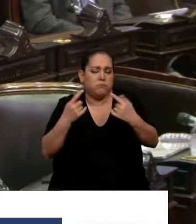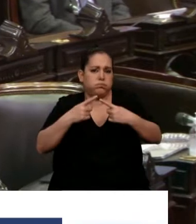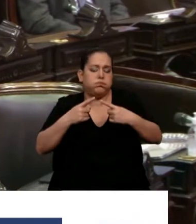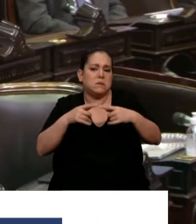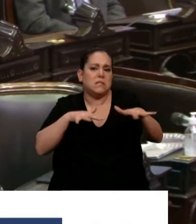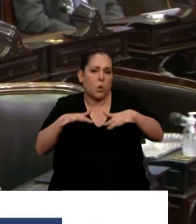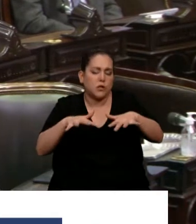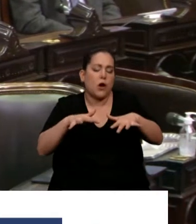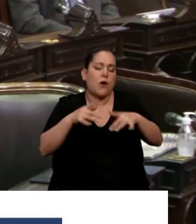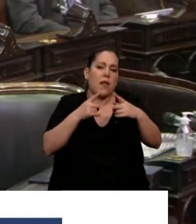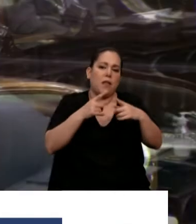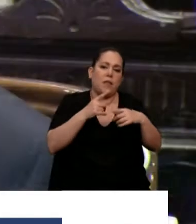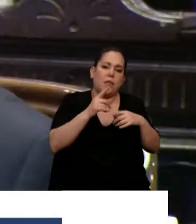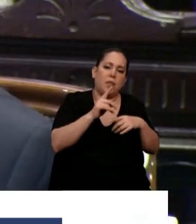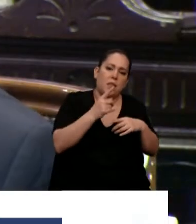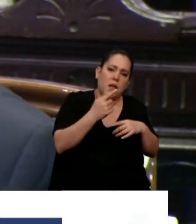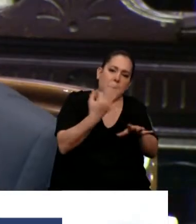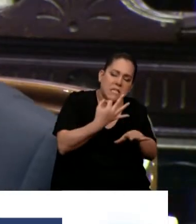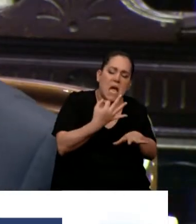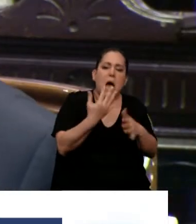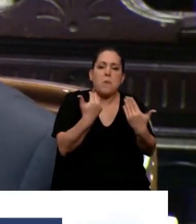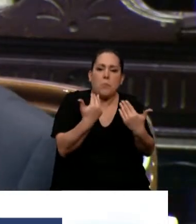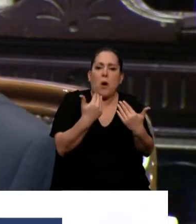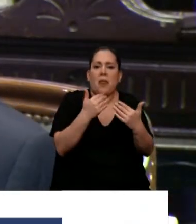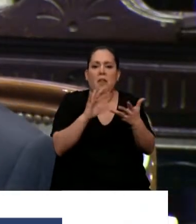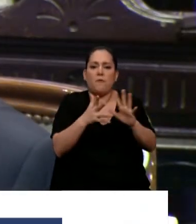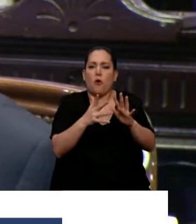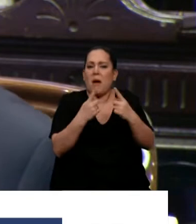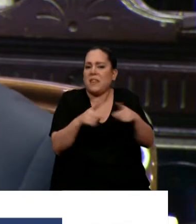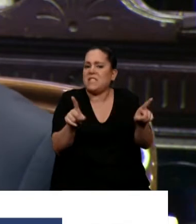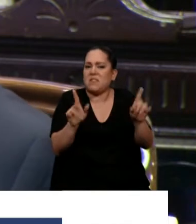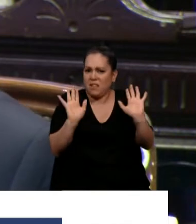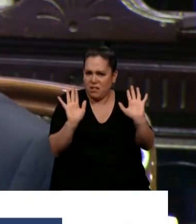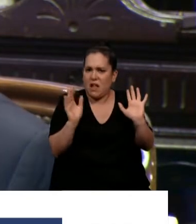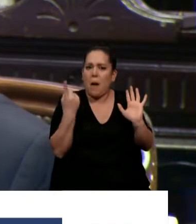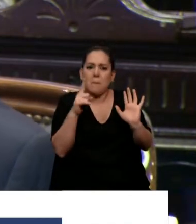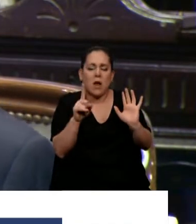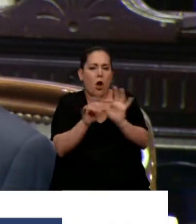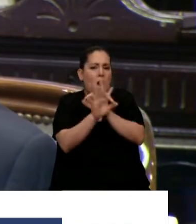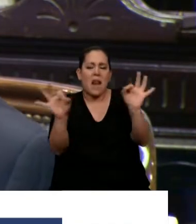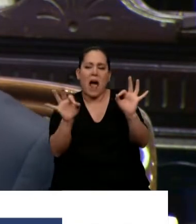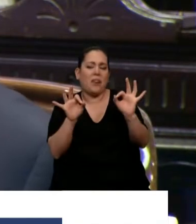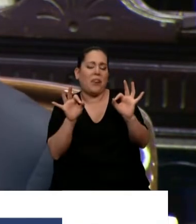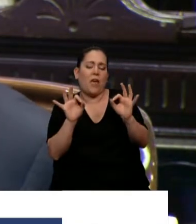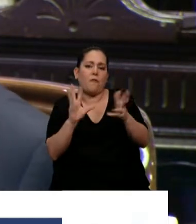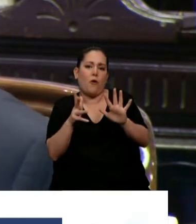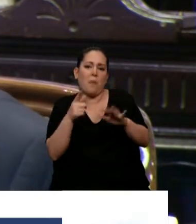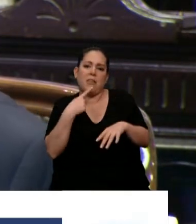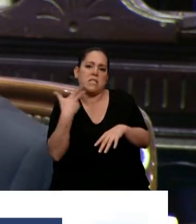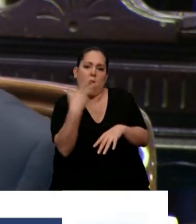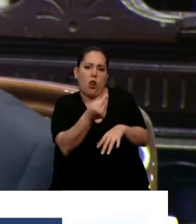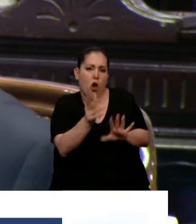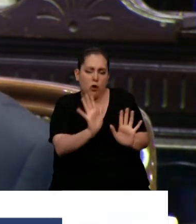mayor, habilita sesionar fuera de este recinto. Pero nadie discute, nadie duda que eso no es habilitante ni